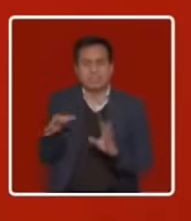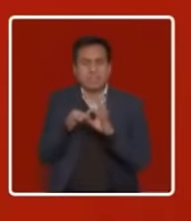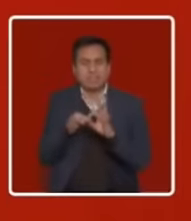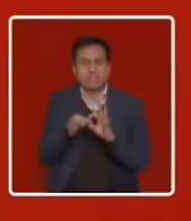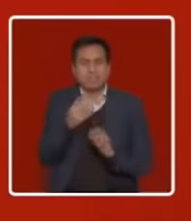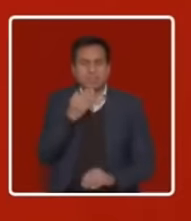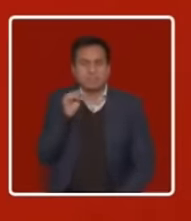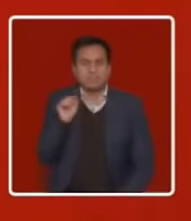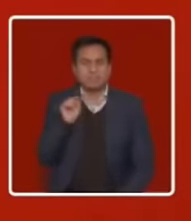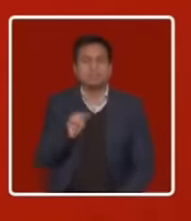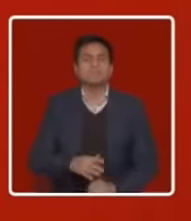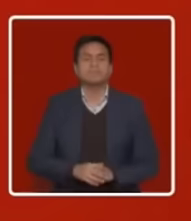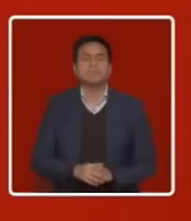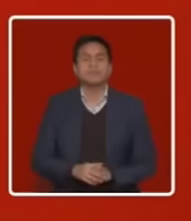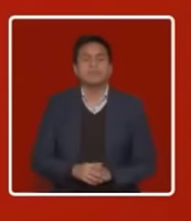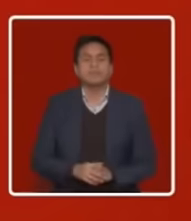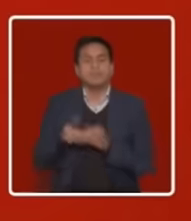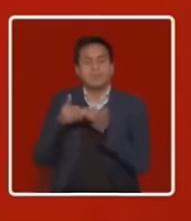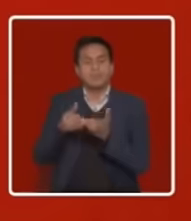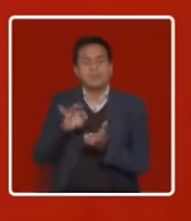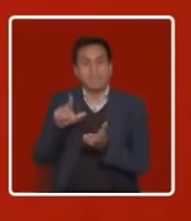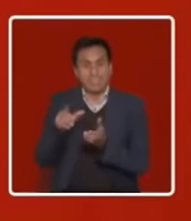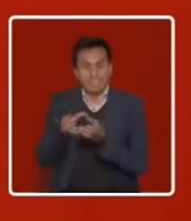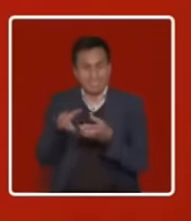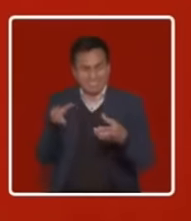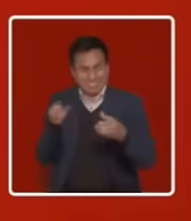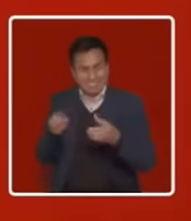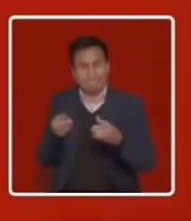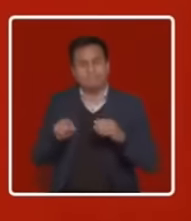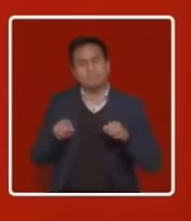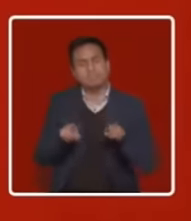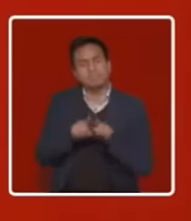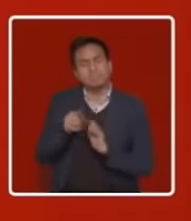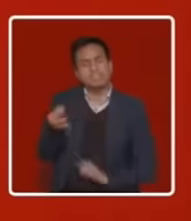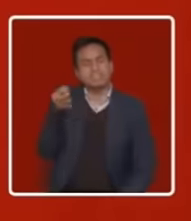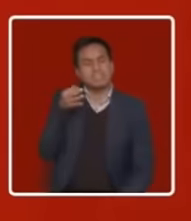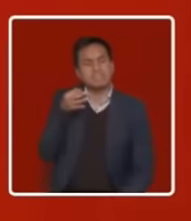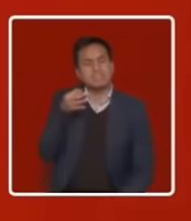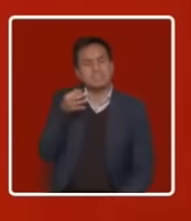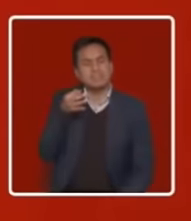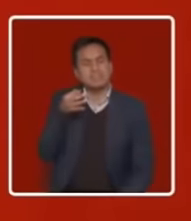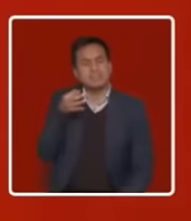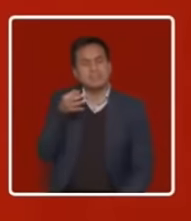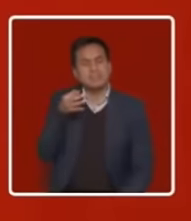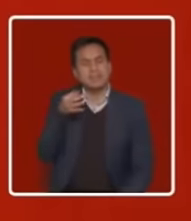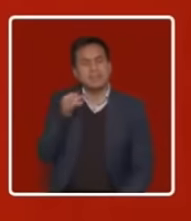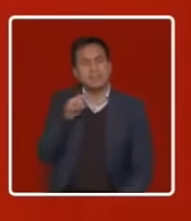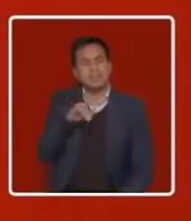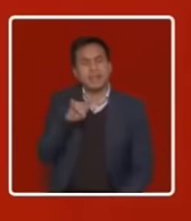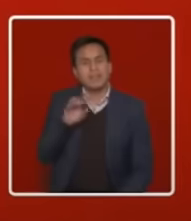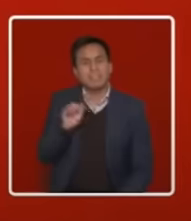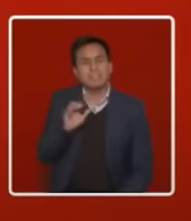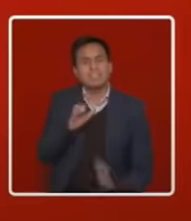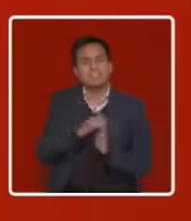asociados. El almirante Biel es, como decía el almirante